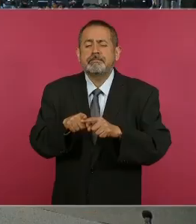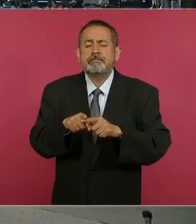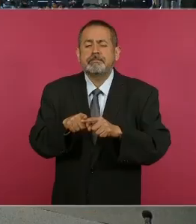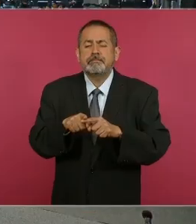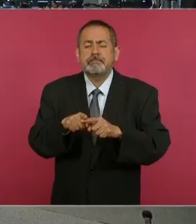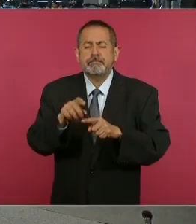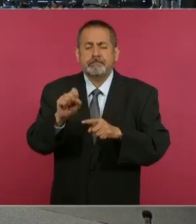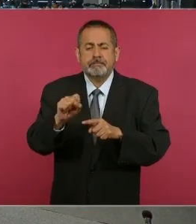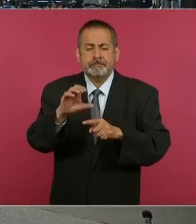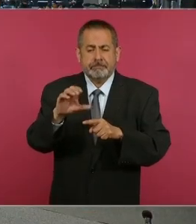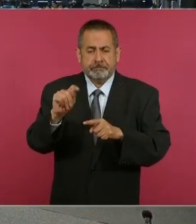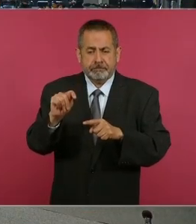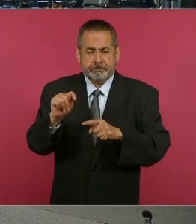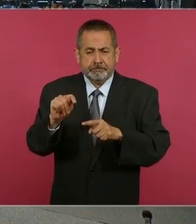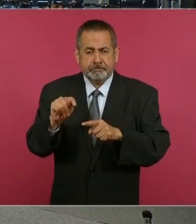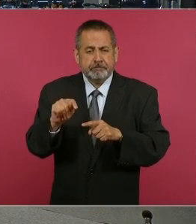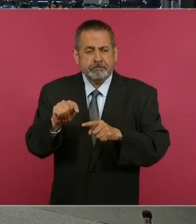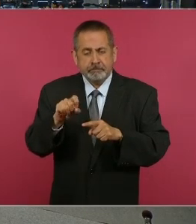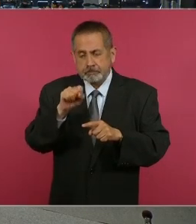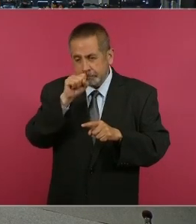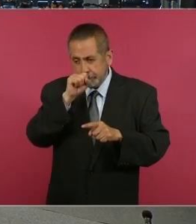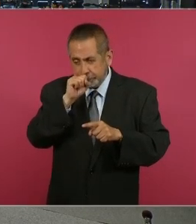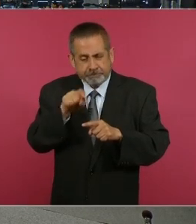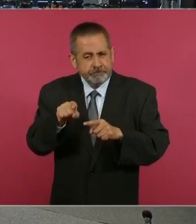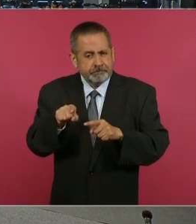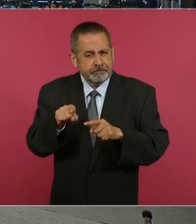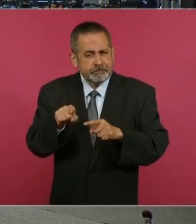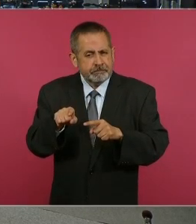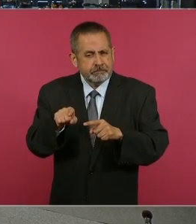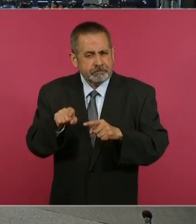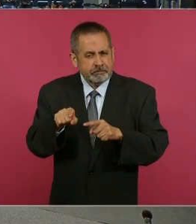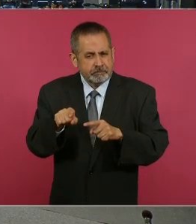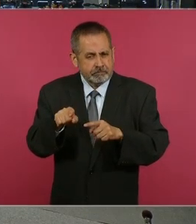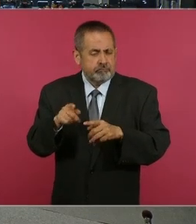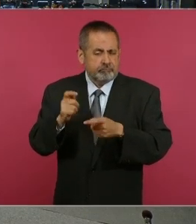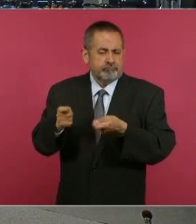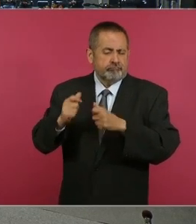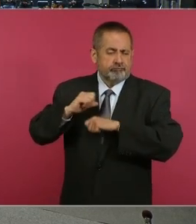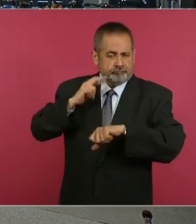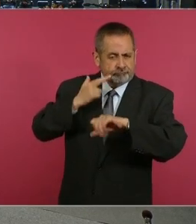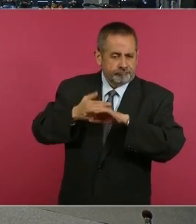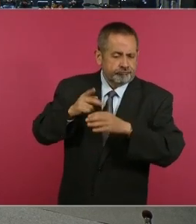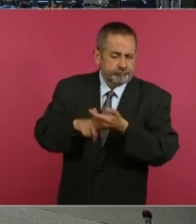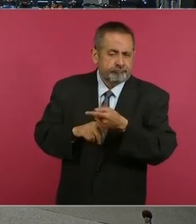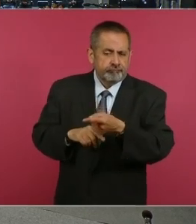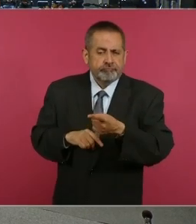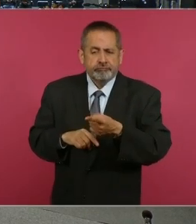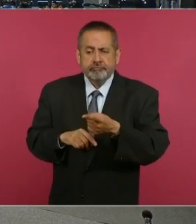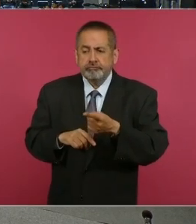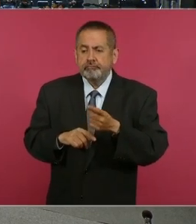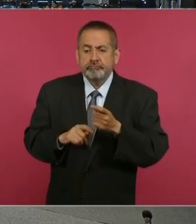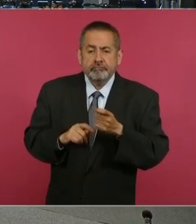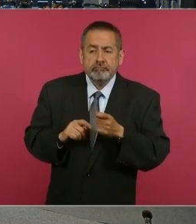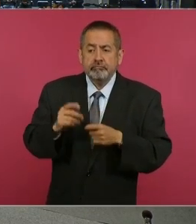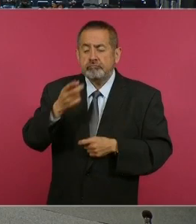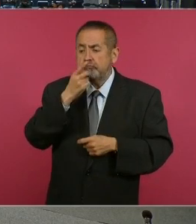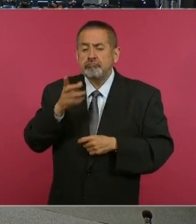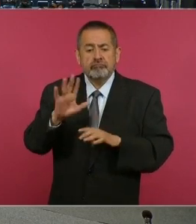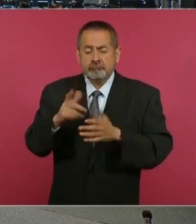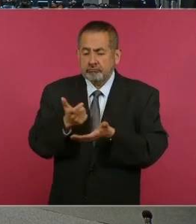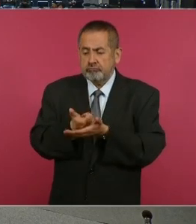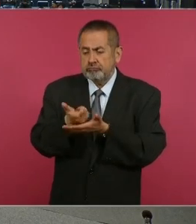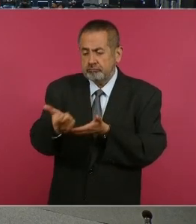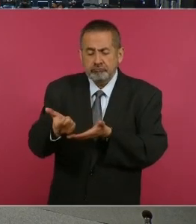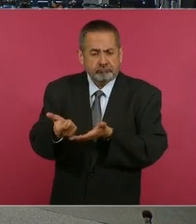de Comunicaciones, quien lleva el control, la concesión estaba pagada de